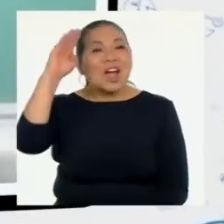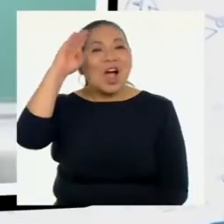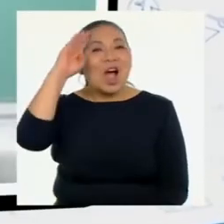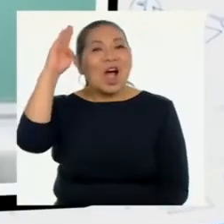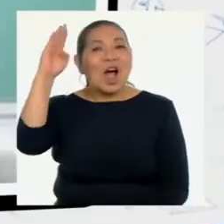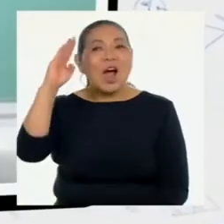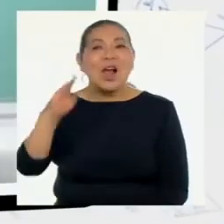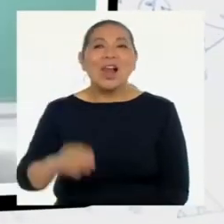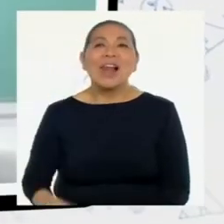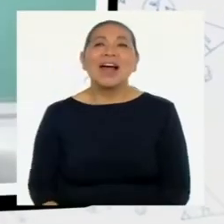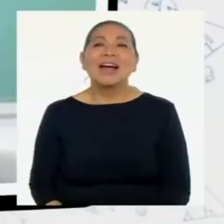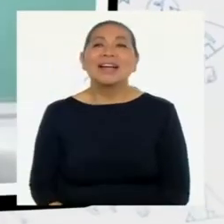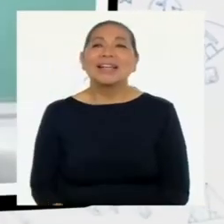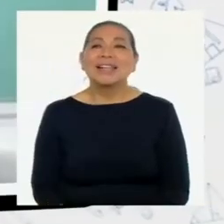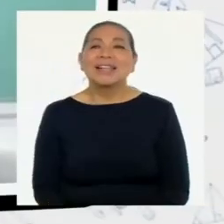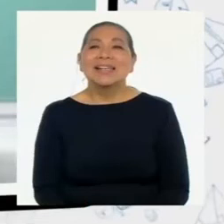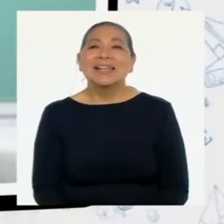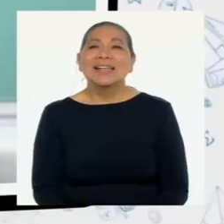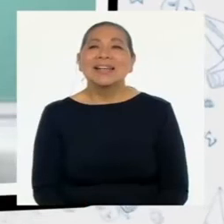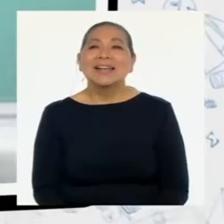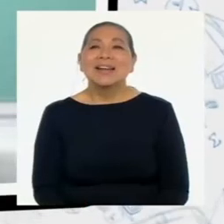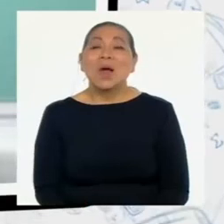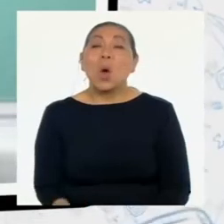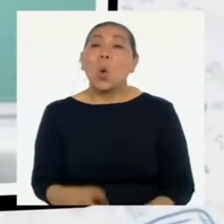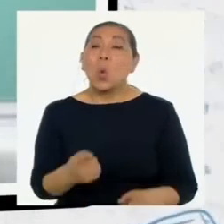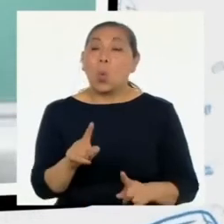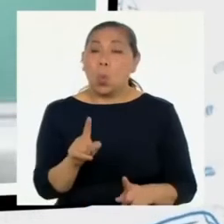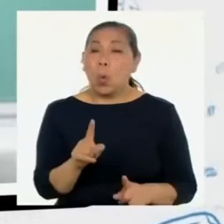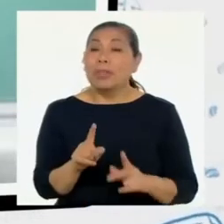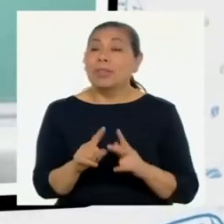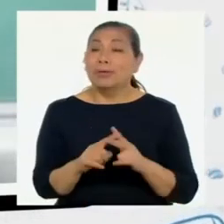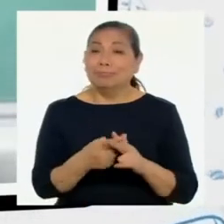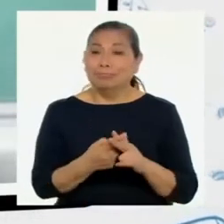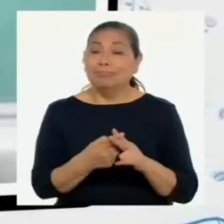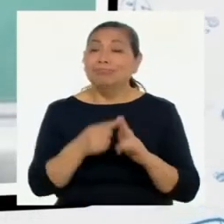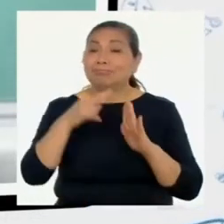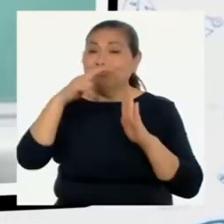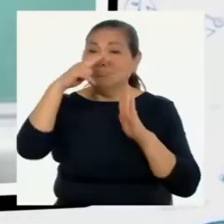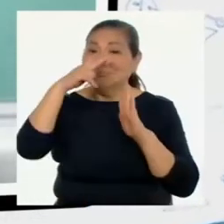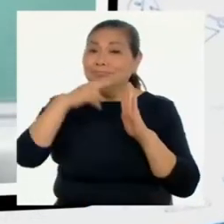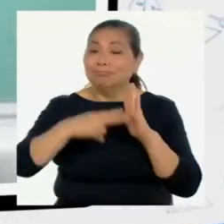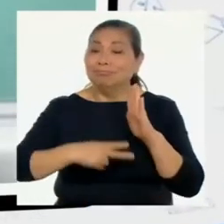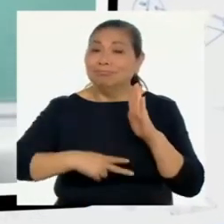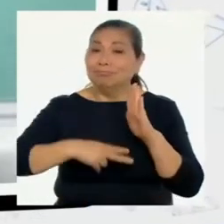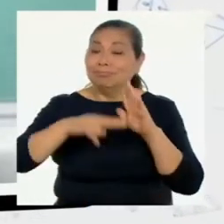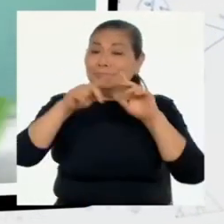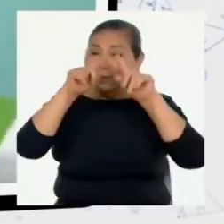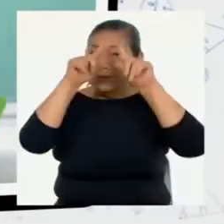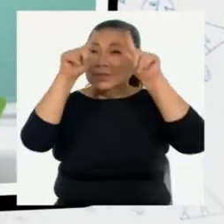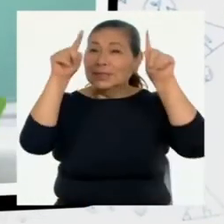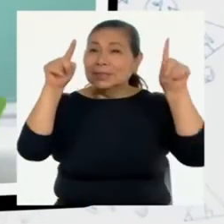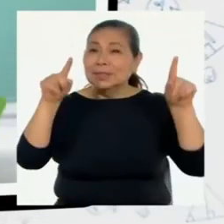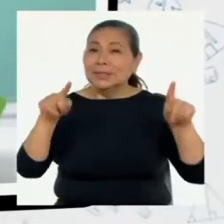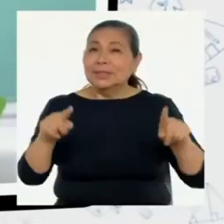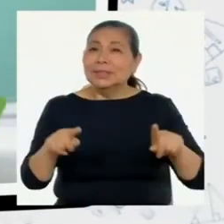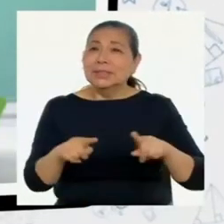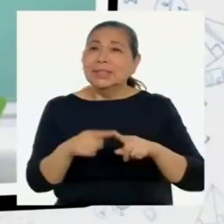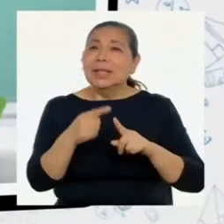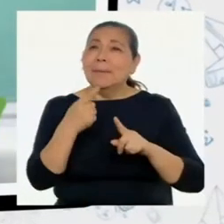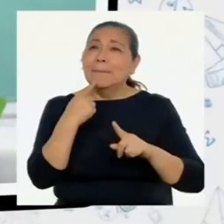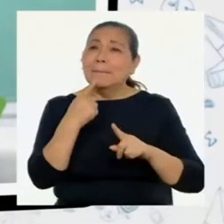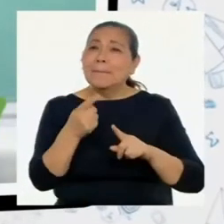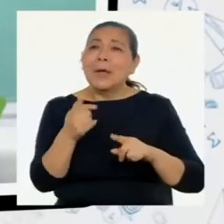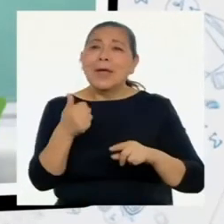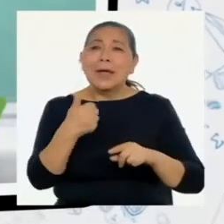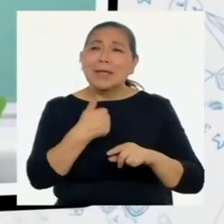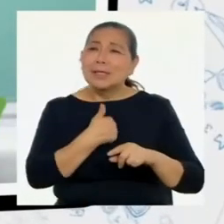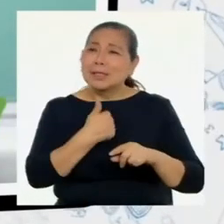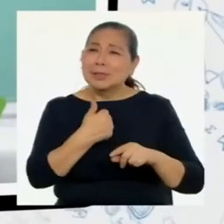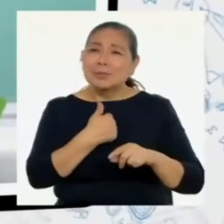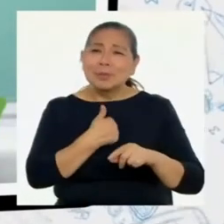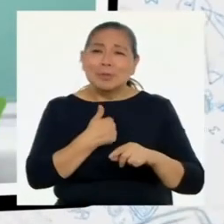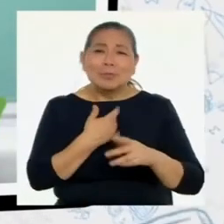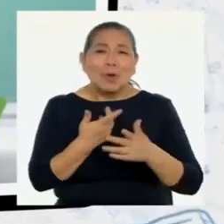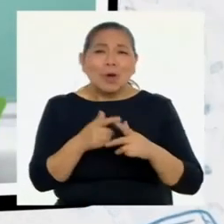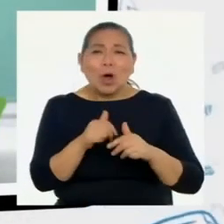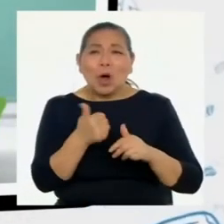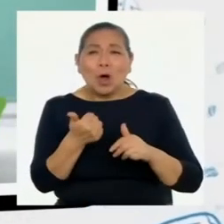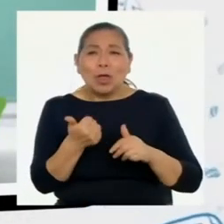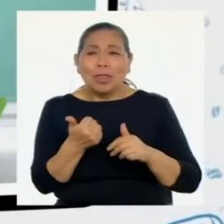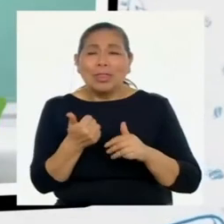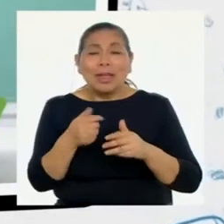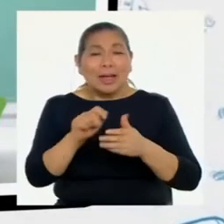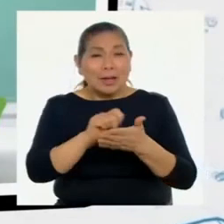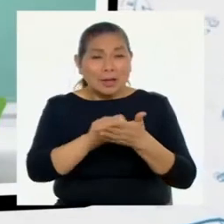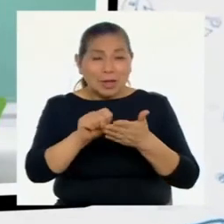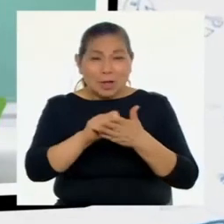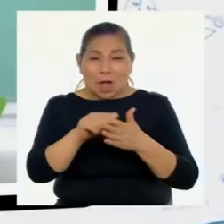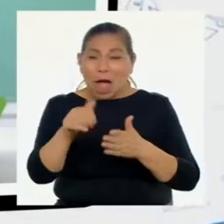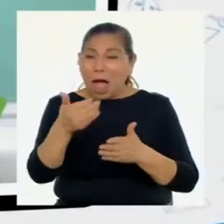Hola Yanira, hola profesora. Cuando nos toca empezar con la revisión de nuestros afiches, ¿el proceso es el mismo que con los otros textos